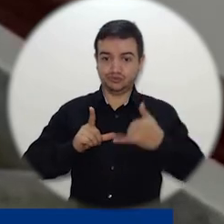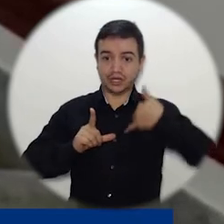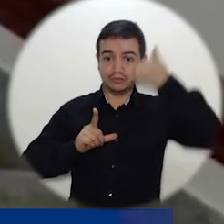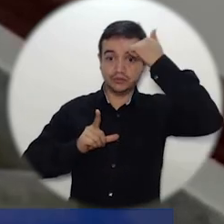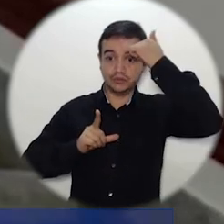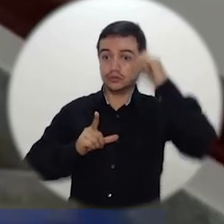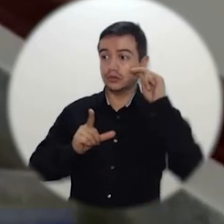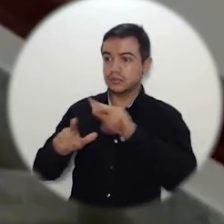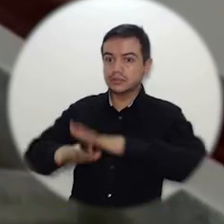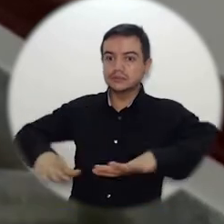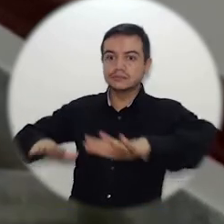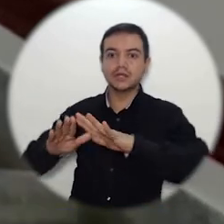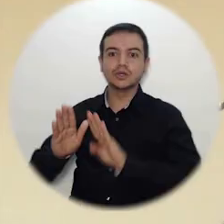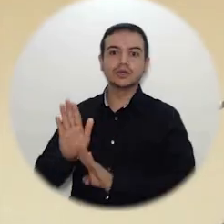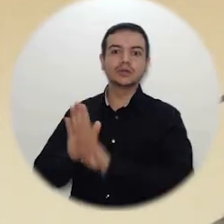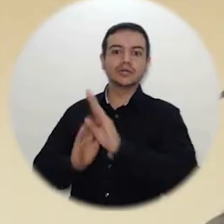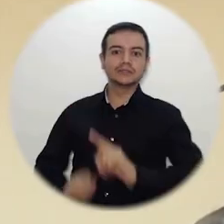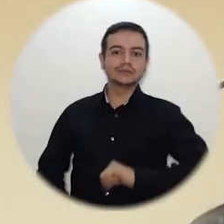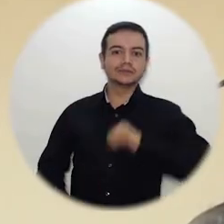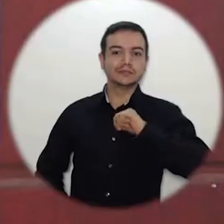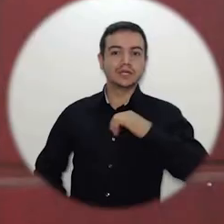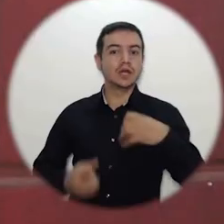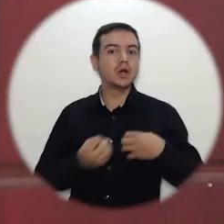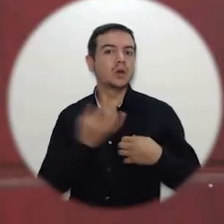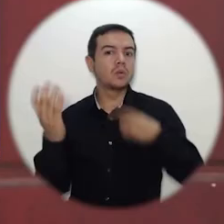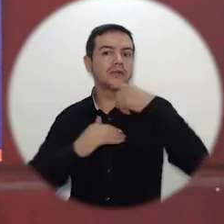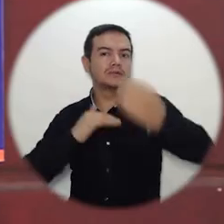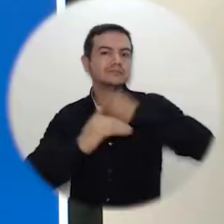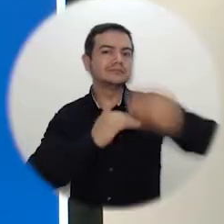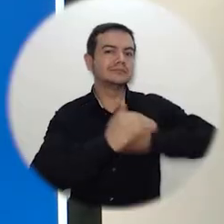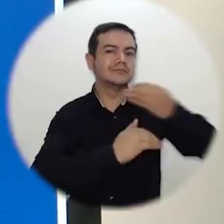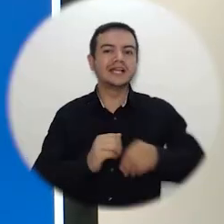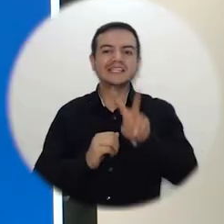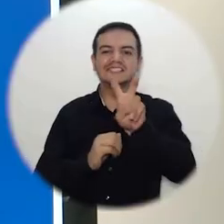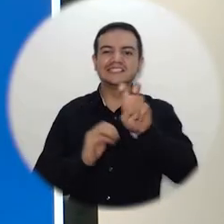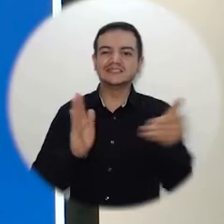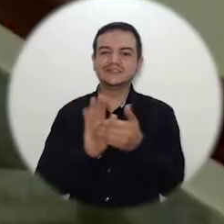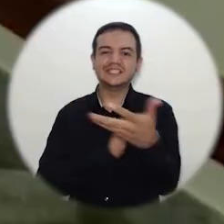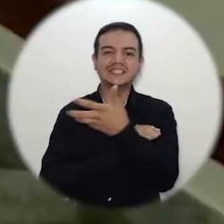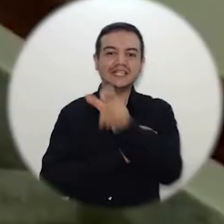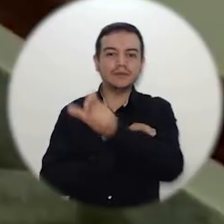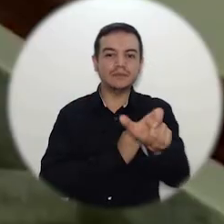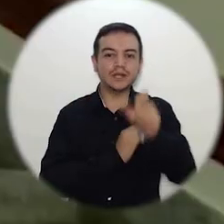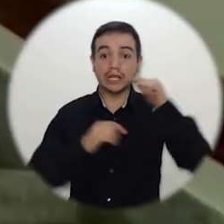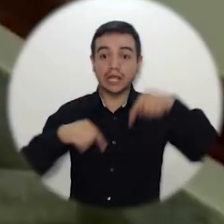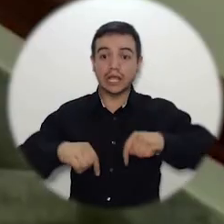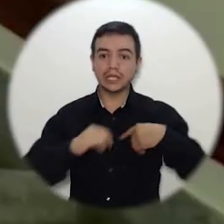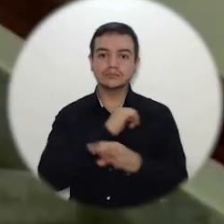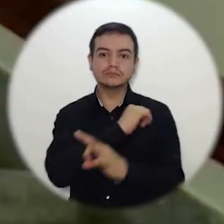orgullo poder ver materializado esto. Ya llevamos aproximadamente 7.500 beneficiarios en el programa de atención